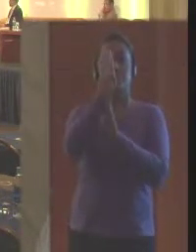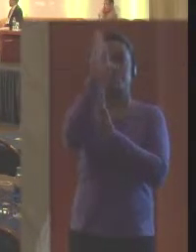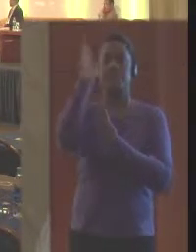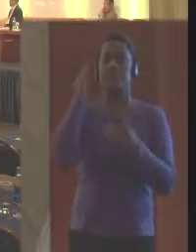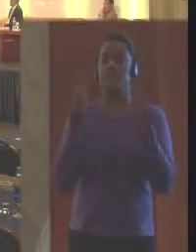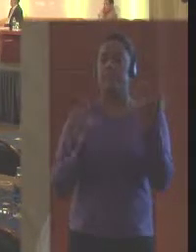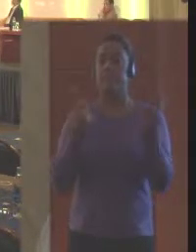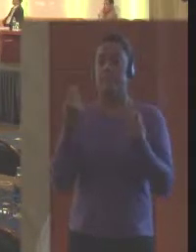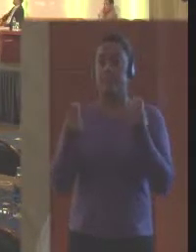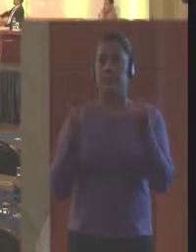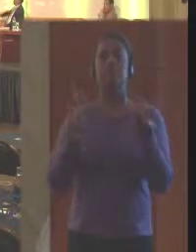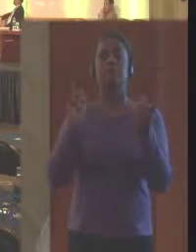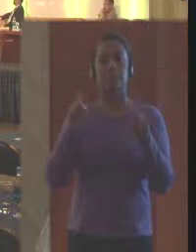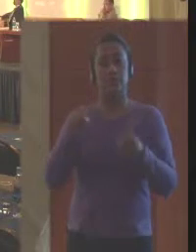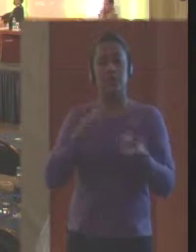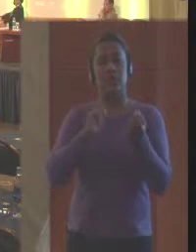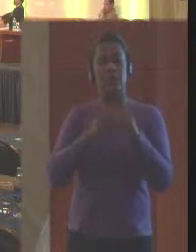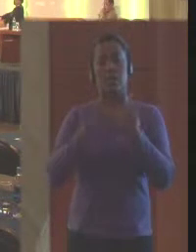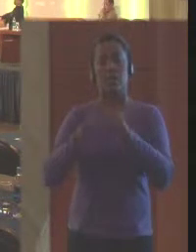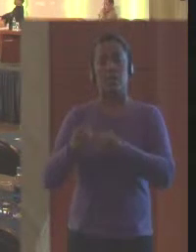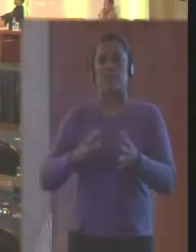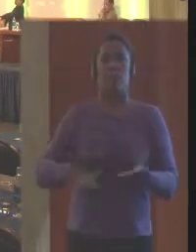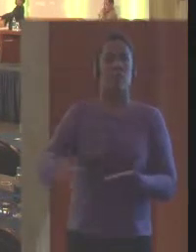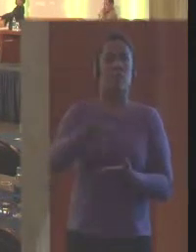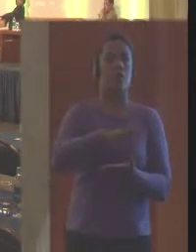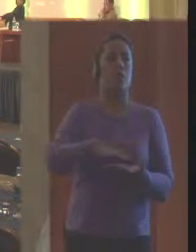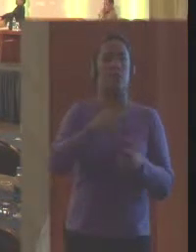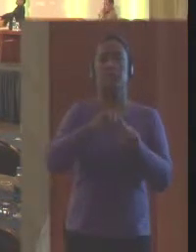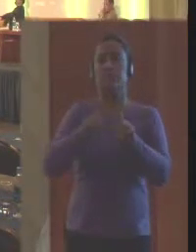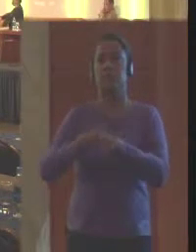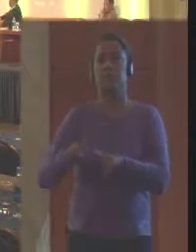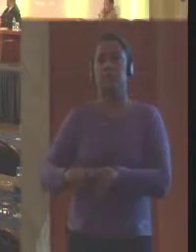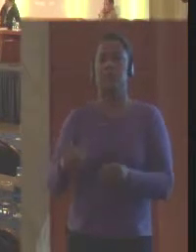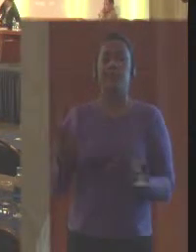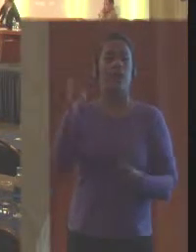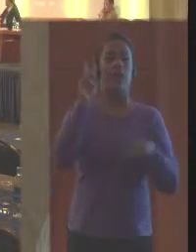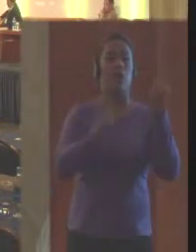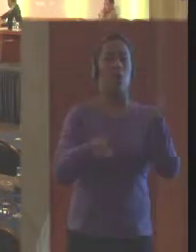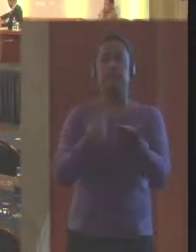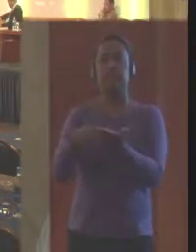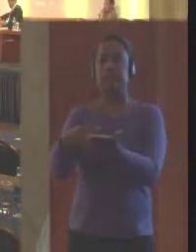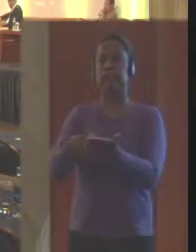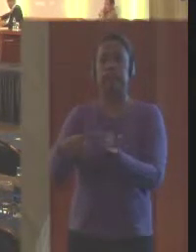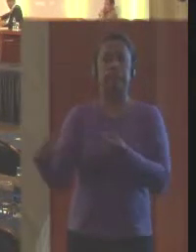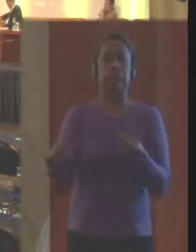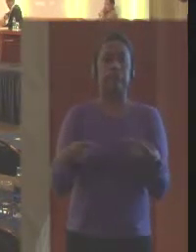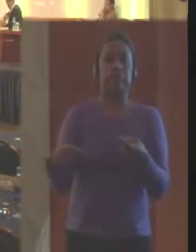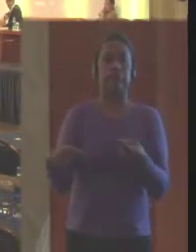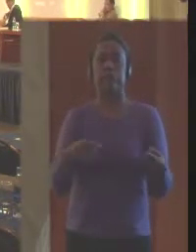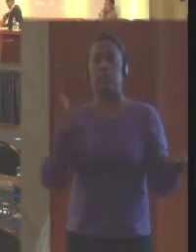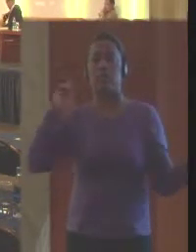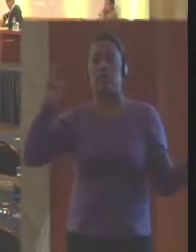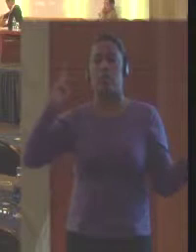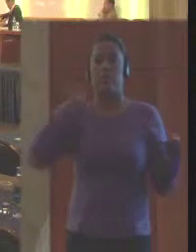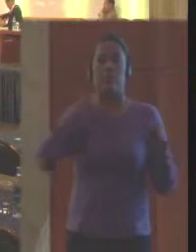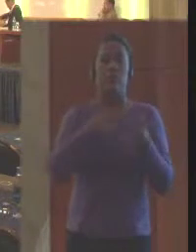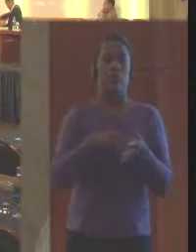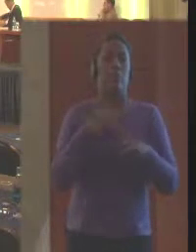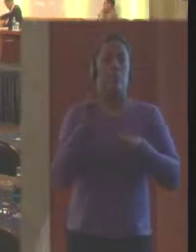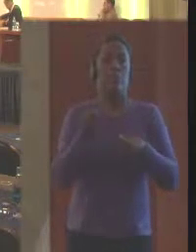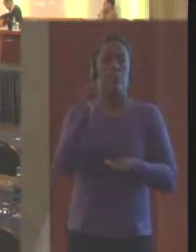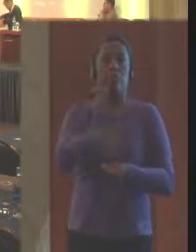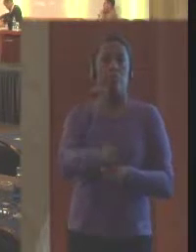implican cambios estructurales que incluso han llevado a discusiones políticas tan complejas como